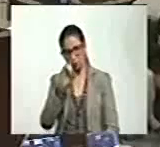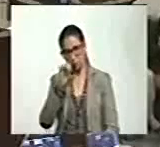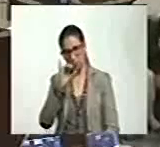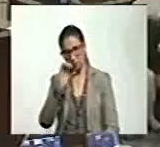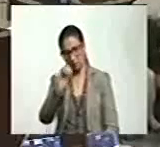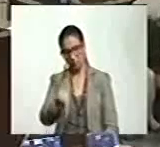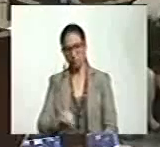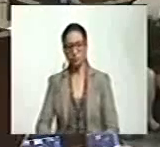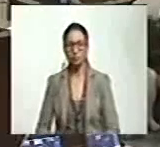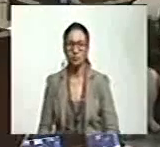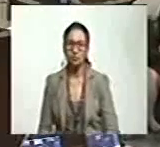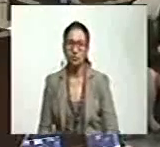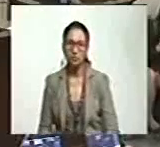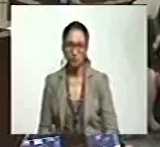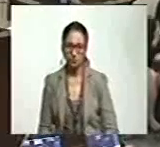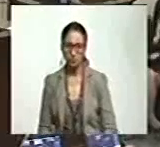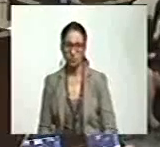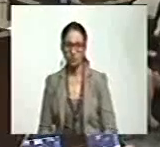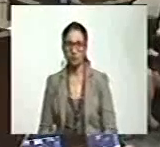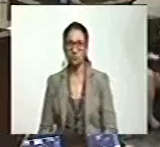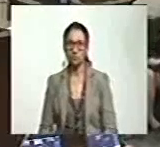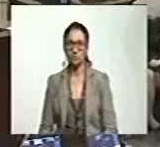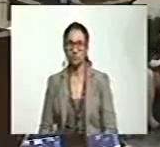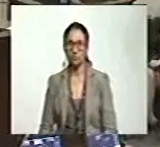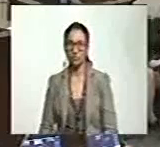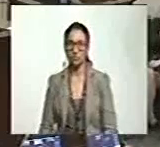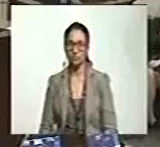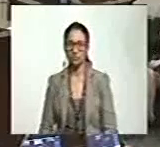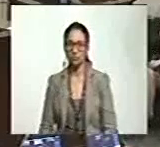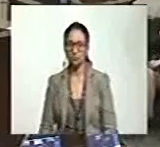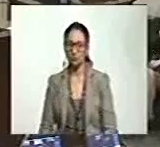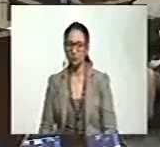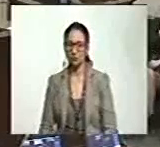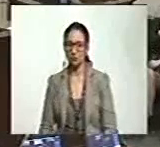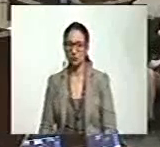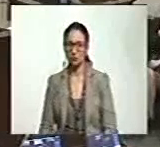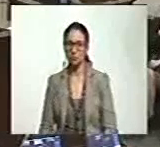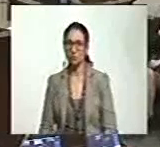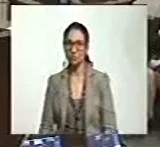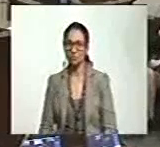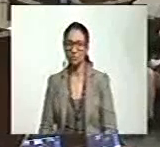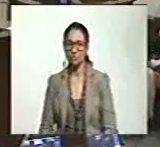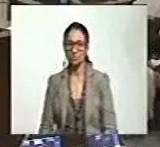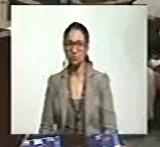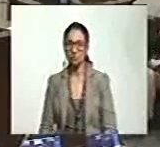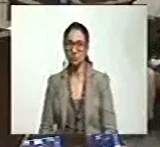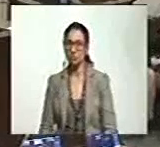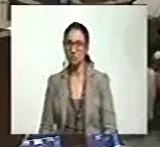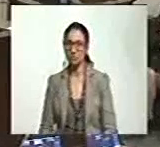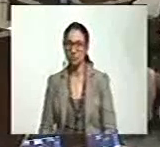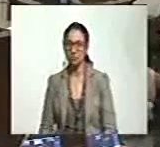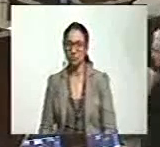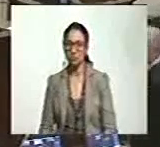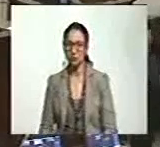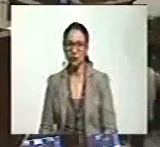lo voy a dar por orden senador Jaime como se escribi Gracias señor